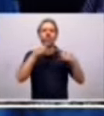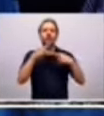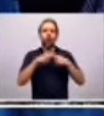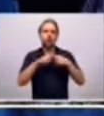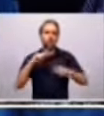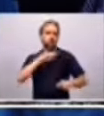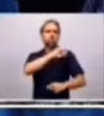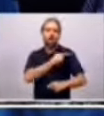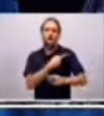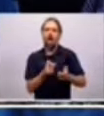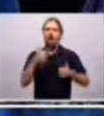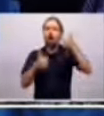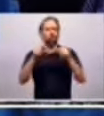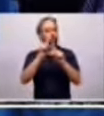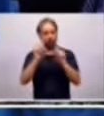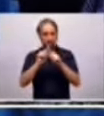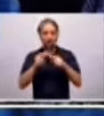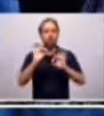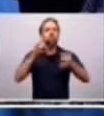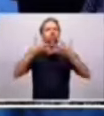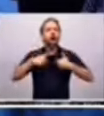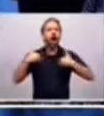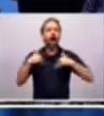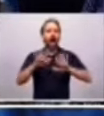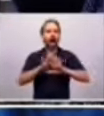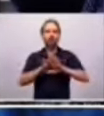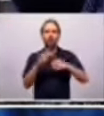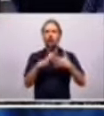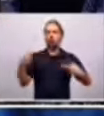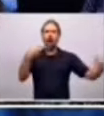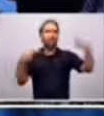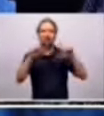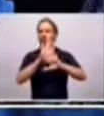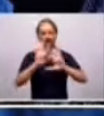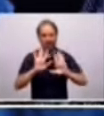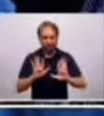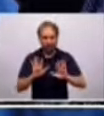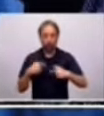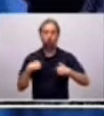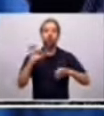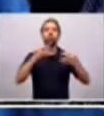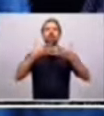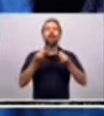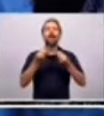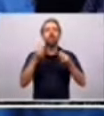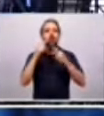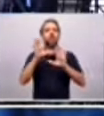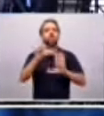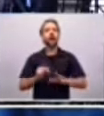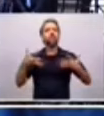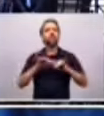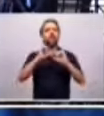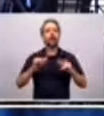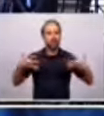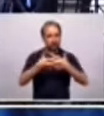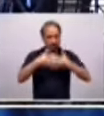que el sindicato dio su aval a la constitución del fondo de cese laboral. El fondo de cese laboral es este formato que reemplaza las indemnizaciones habituales de